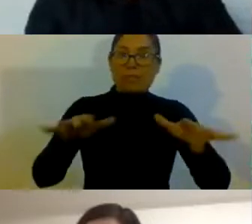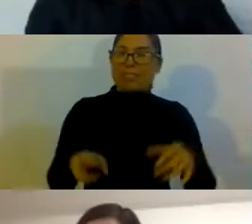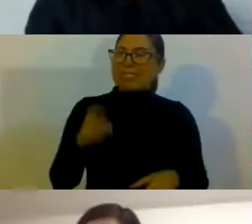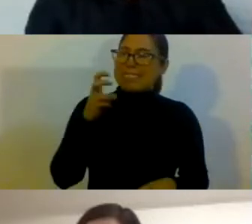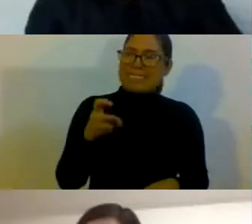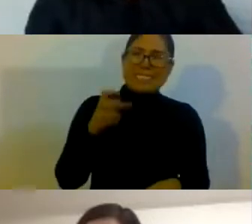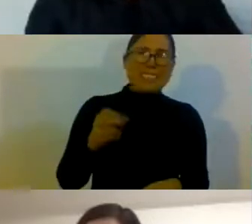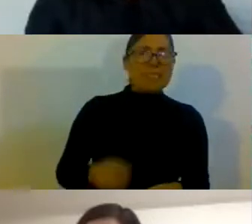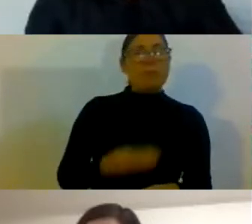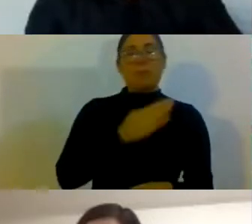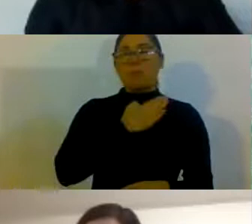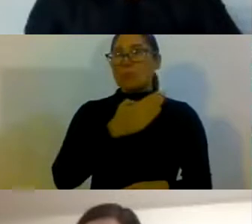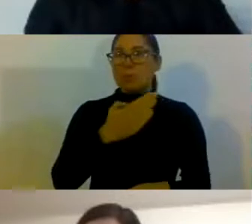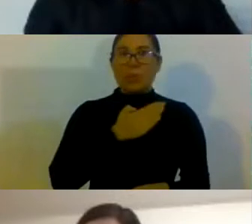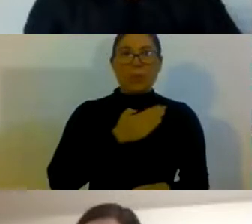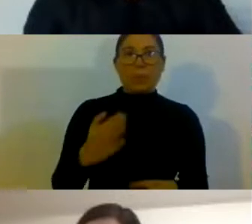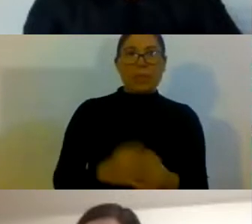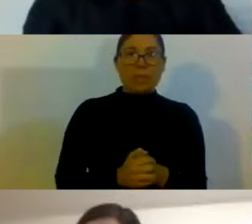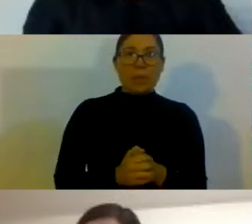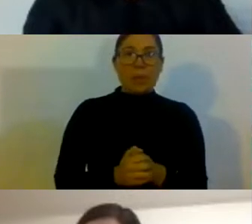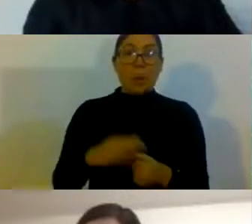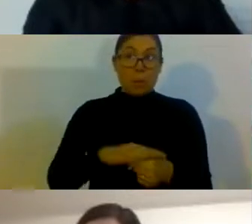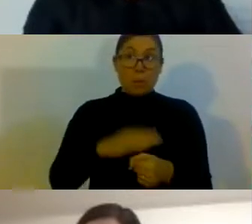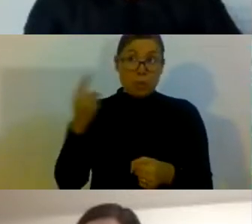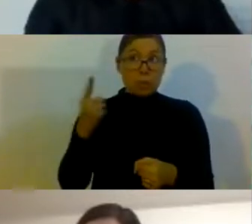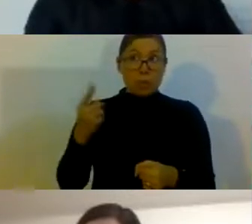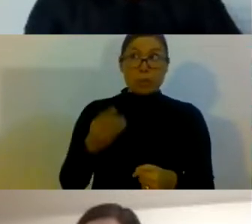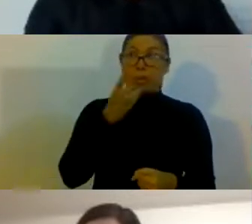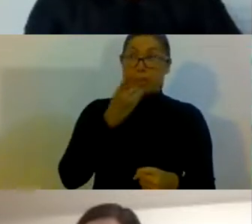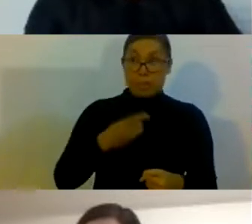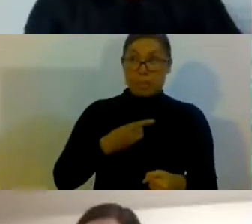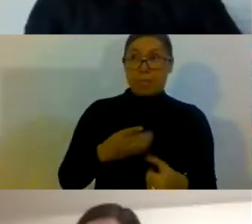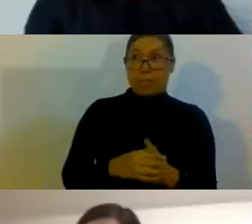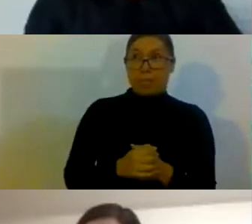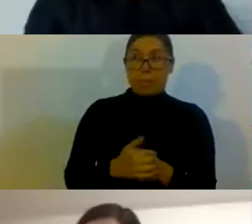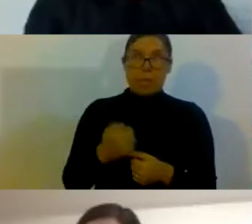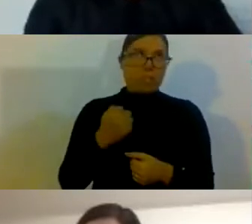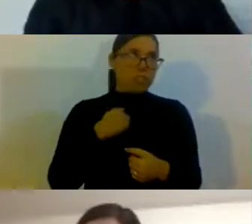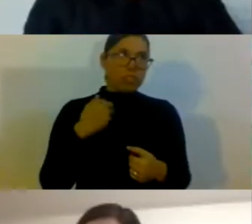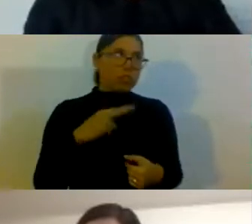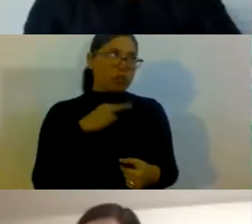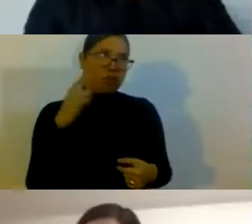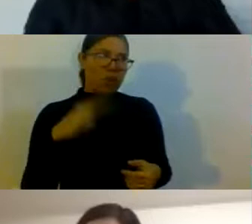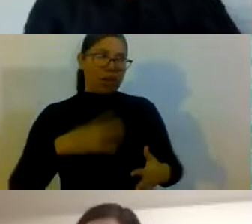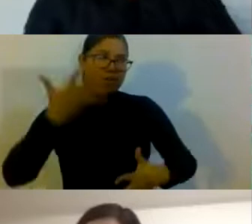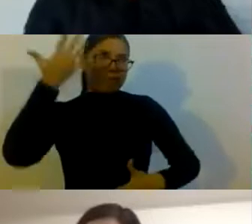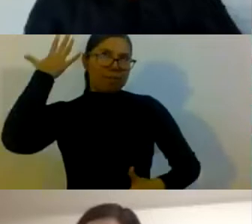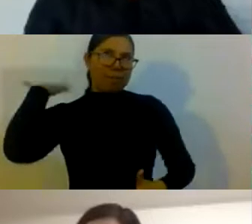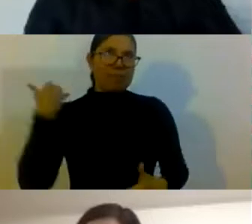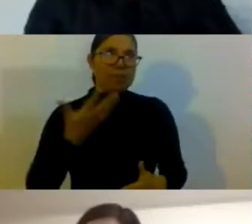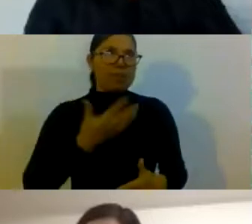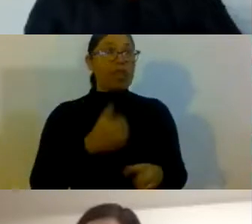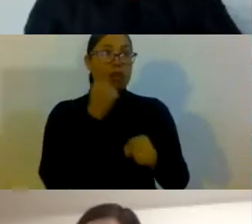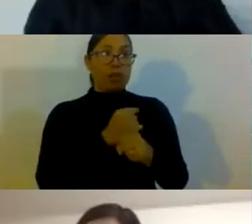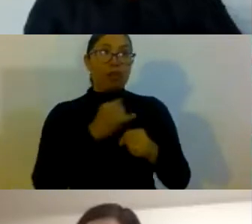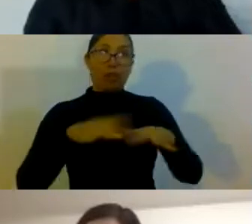vez yo no recibí esa orientación sexual o esa información más bien sexual, pues bueno, yo sí lo voy a hacer con él y voy a buscar de qué forma,